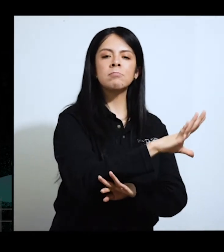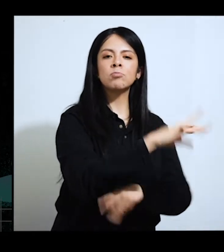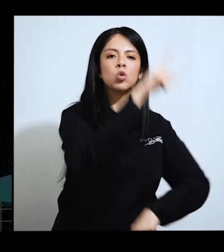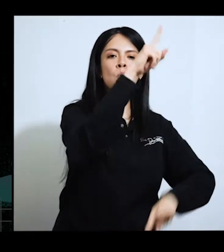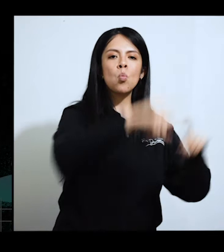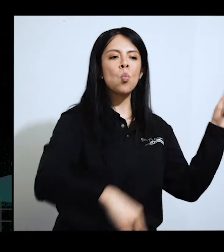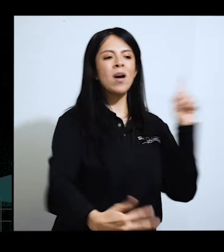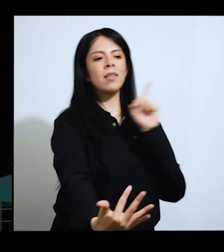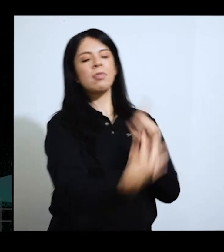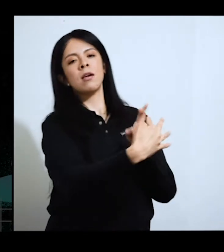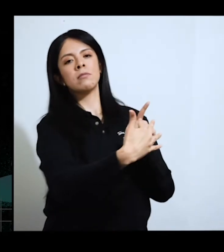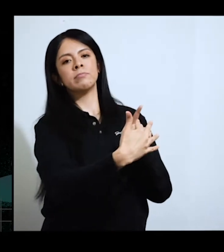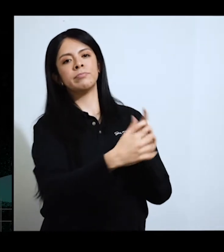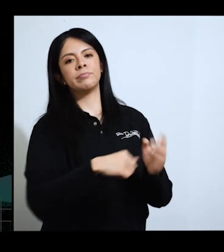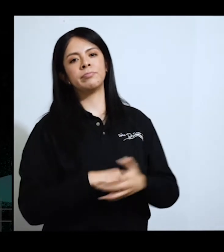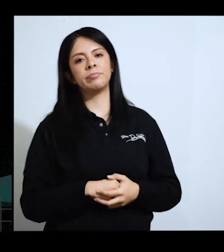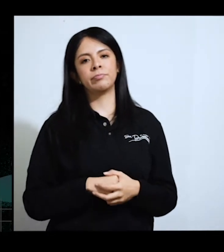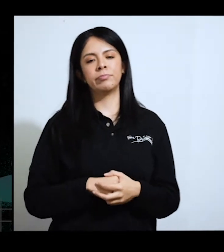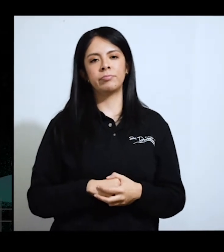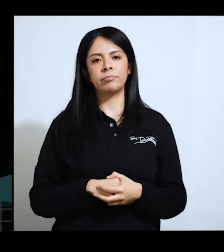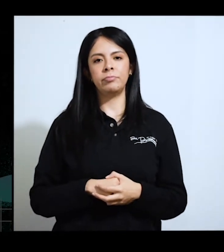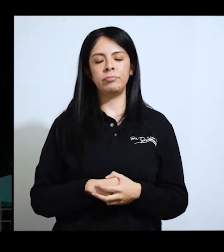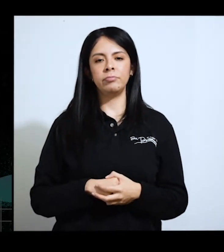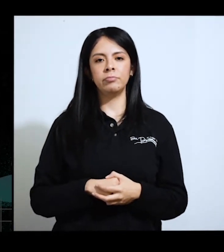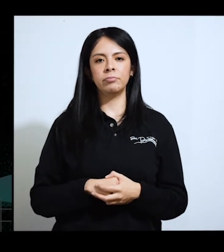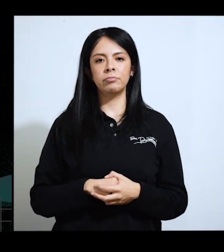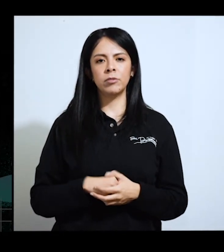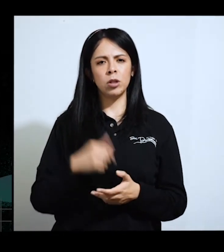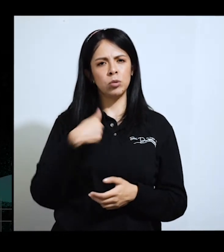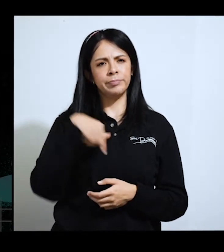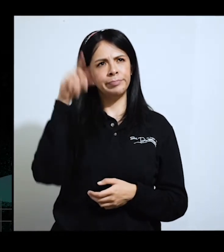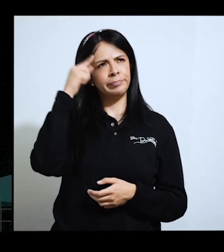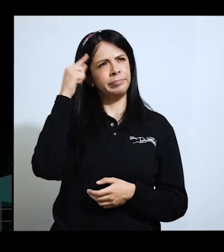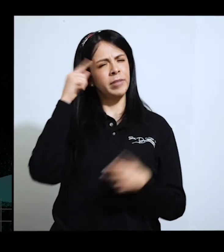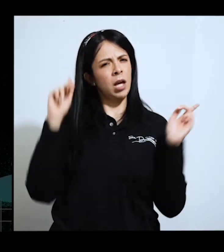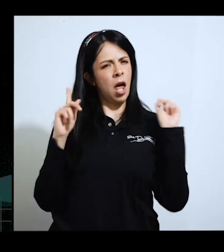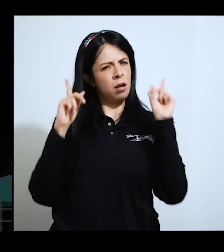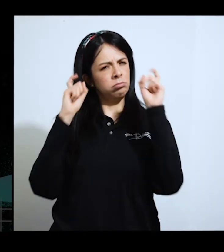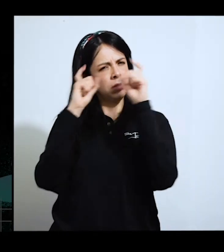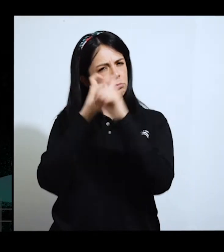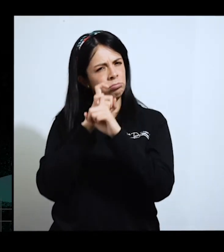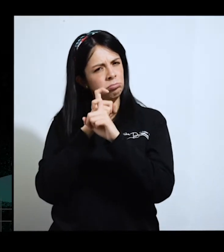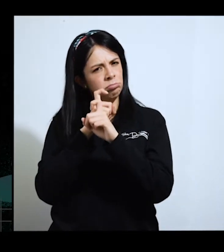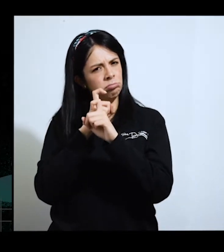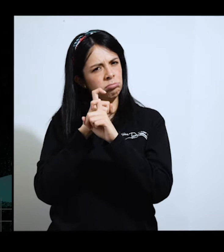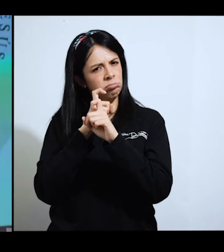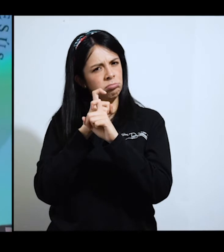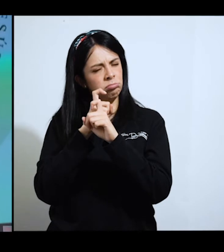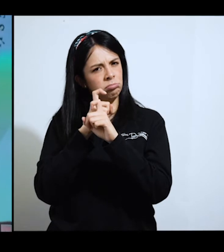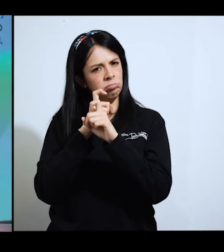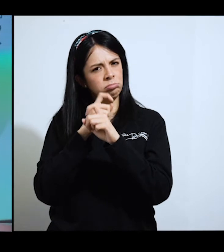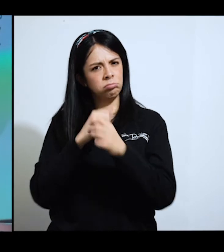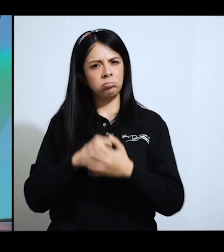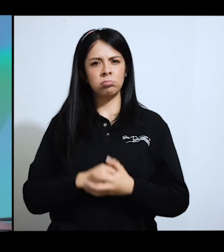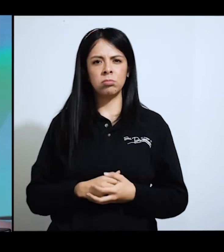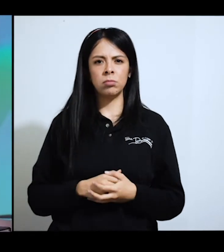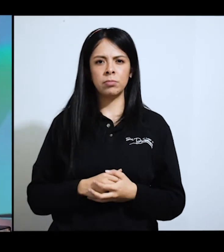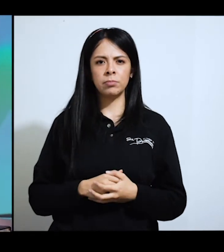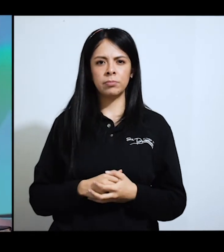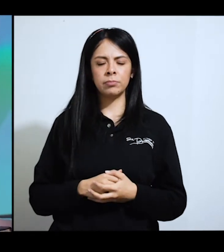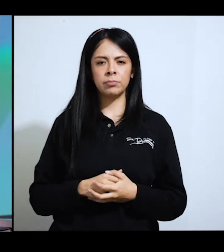del enemigo, y nada les podrá hacer daño. Pero si